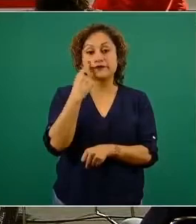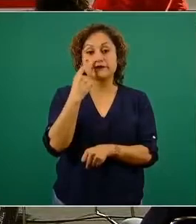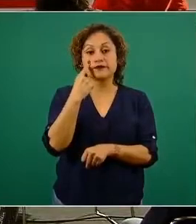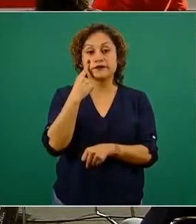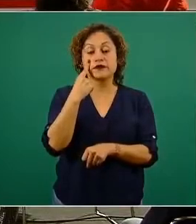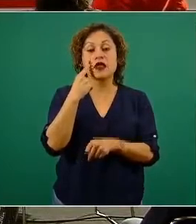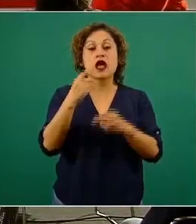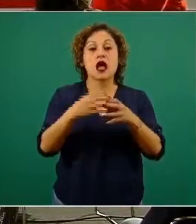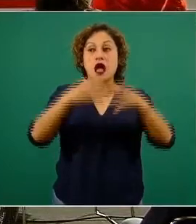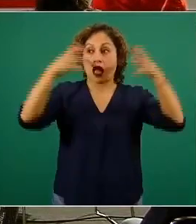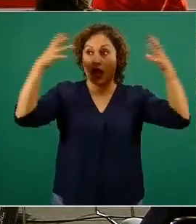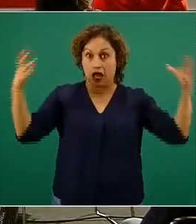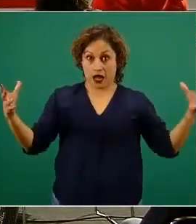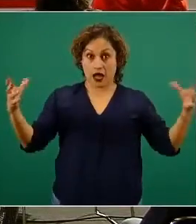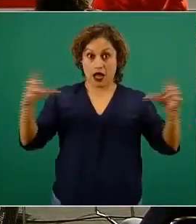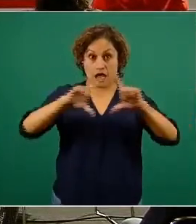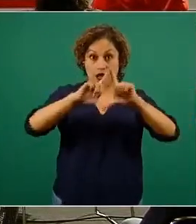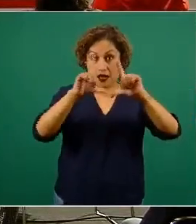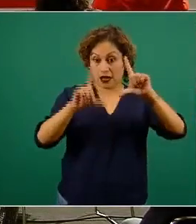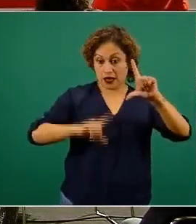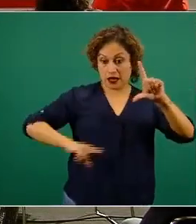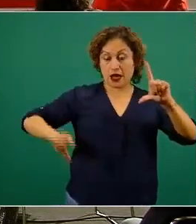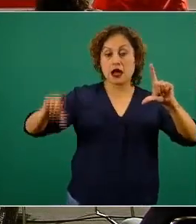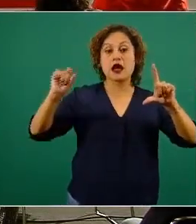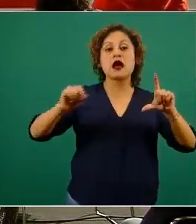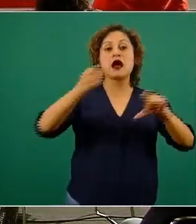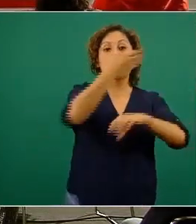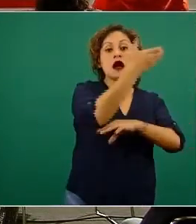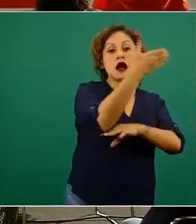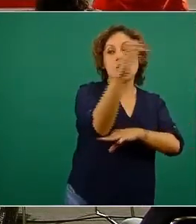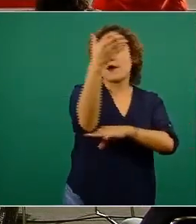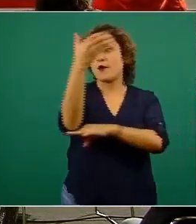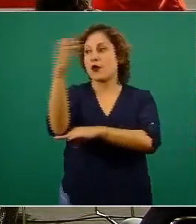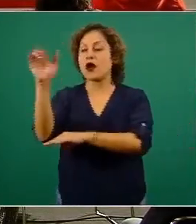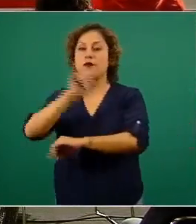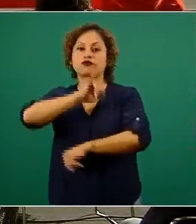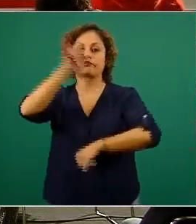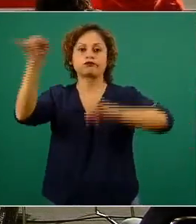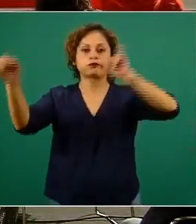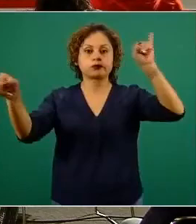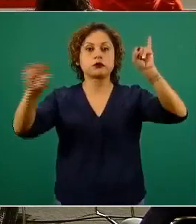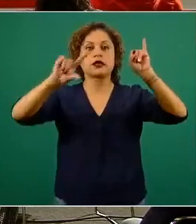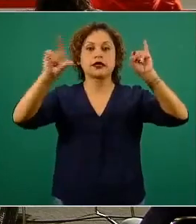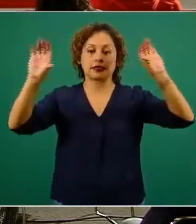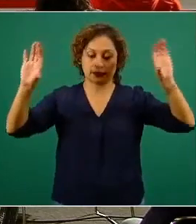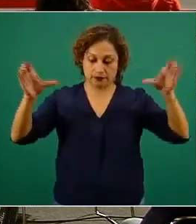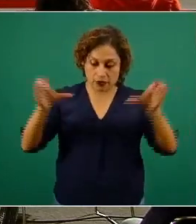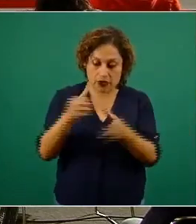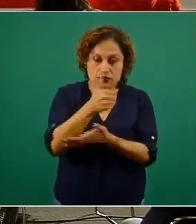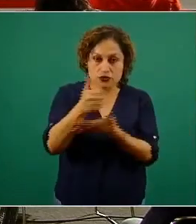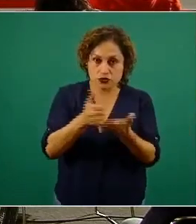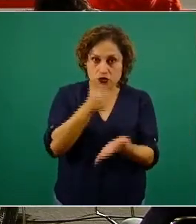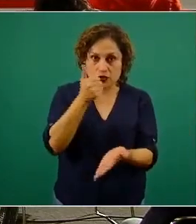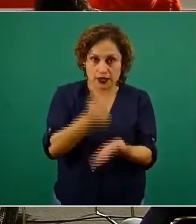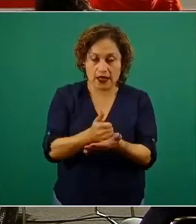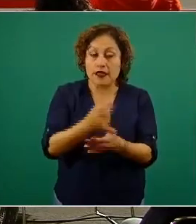centro para ir cubriendo las zonas de más difícil localización. En estas zonas de más difícil